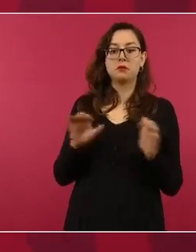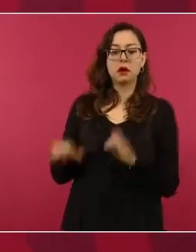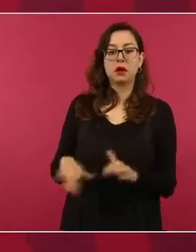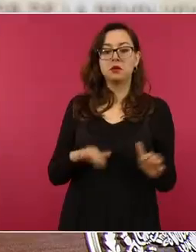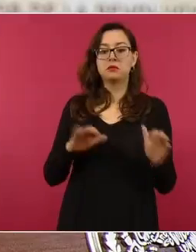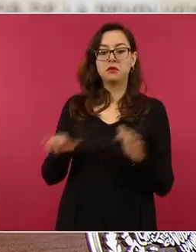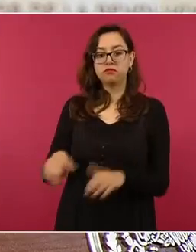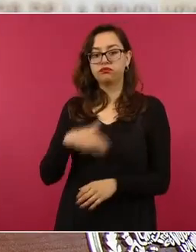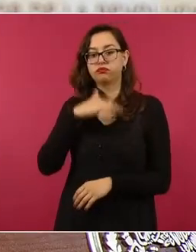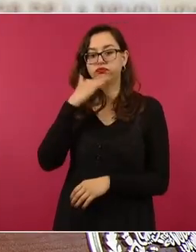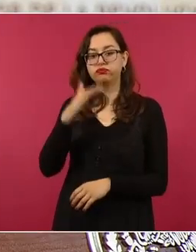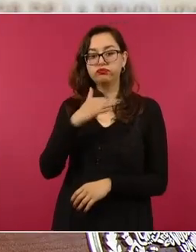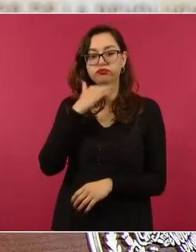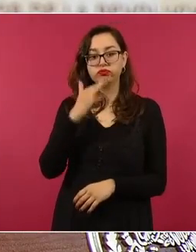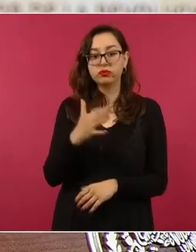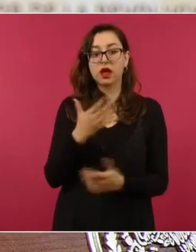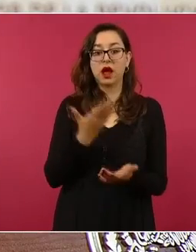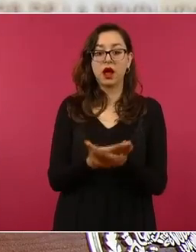pero